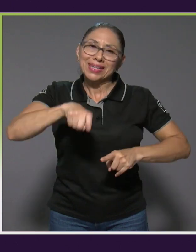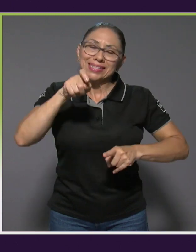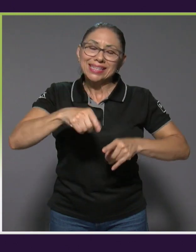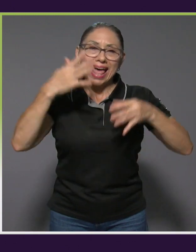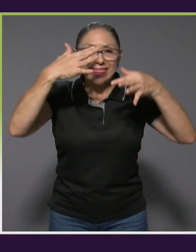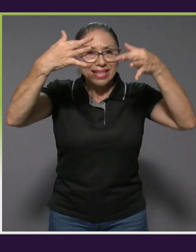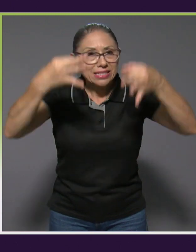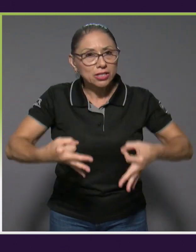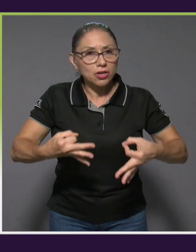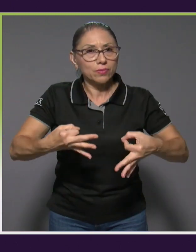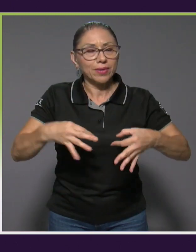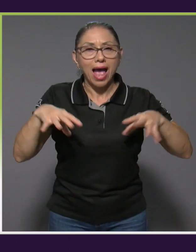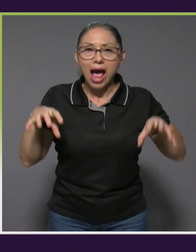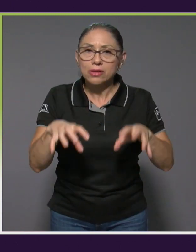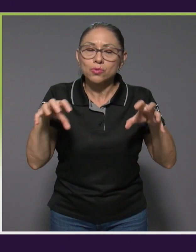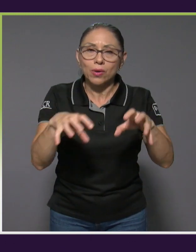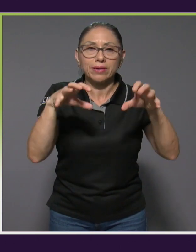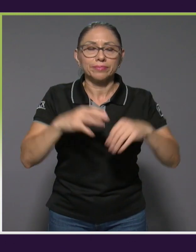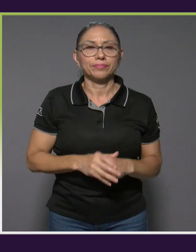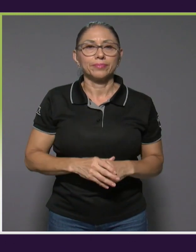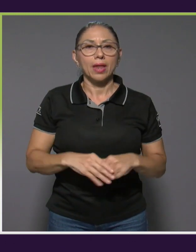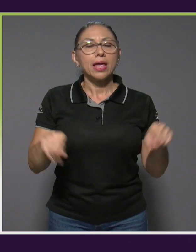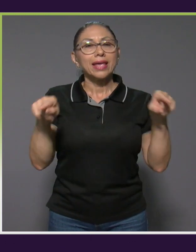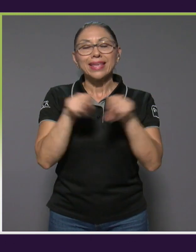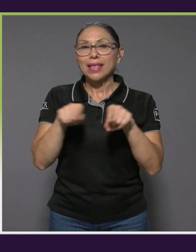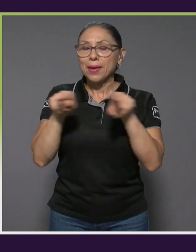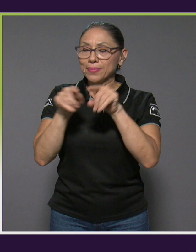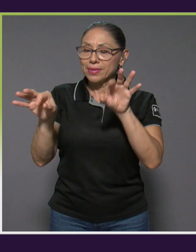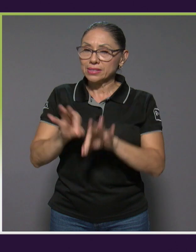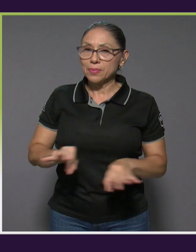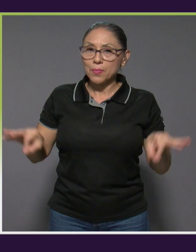actuar. Y también es importante